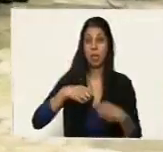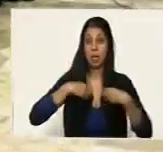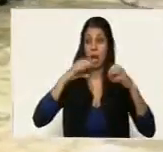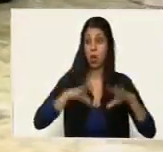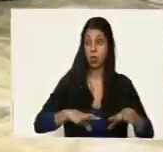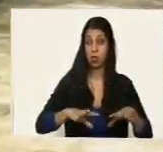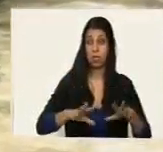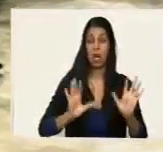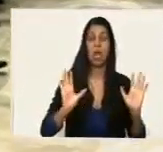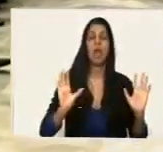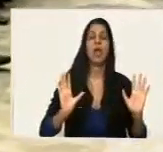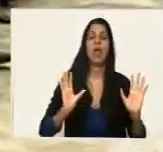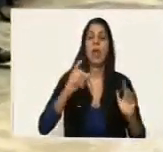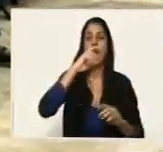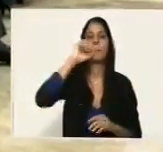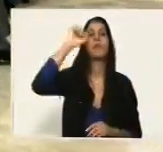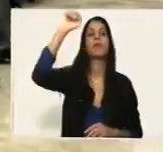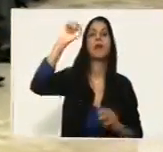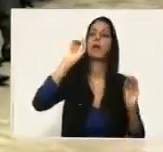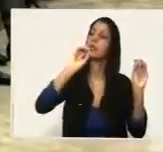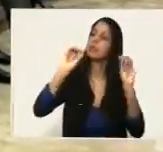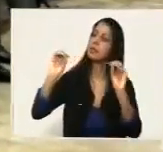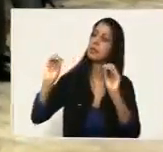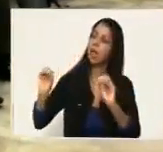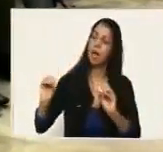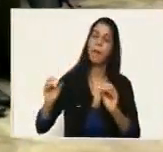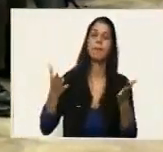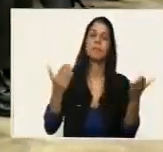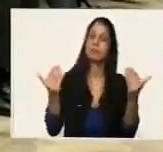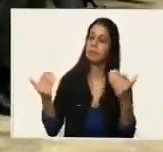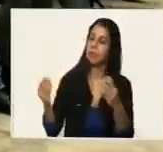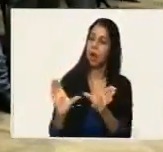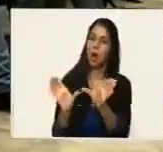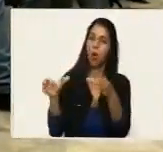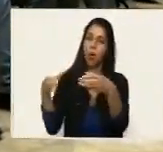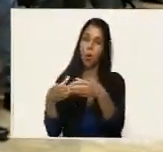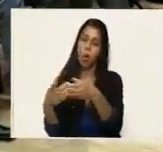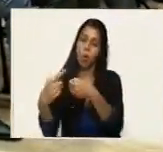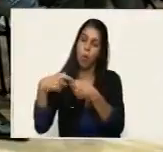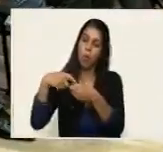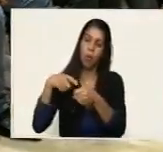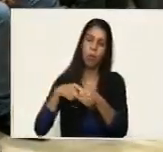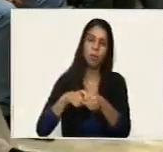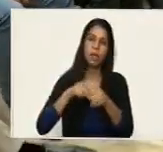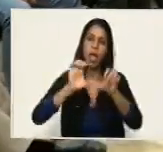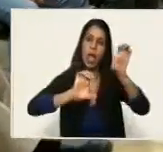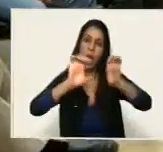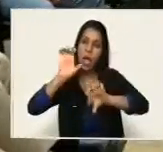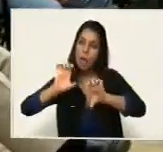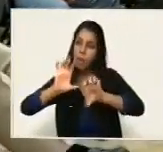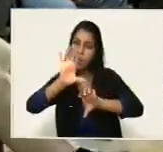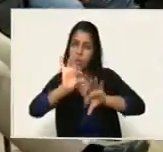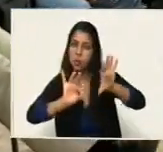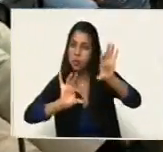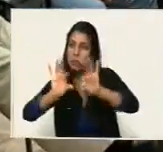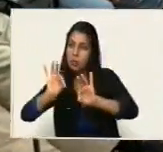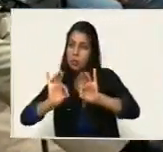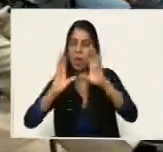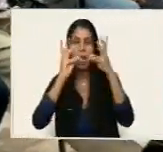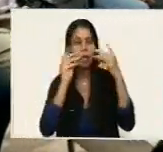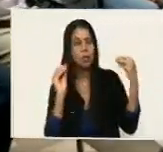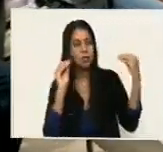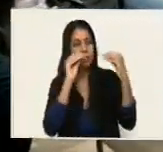Venezuela convoca ante la Asamblea Nacional Constituyente la instalación de un comité de evaluación y méritos conforme al artículo 17 de la